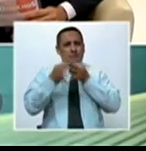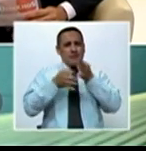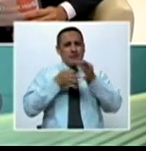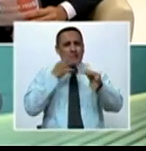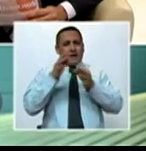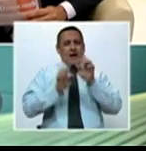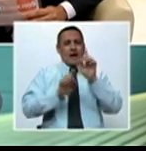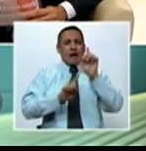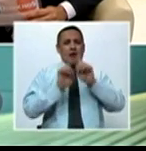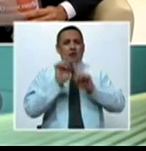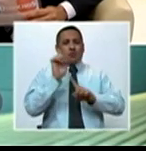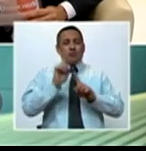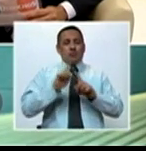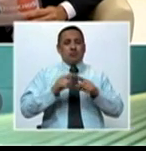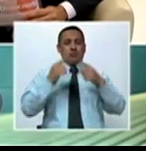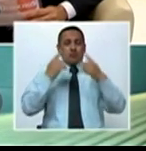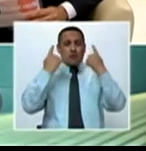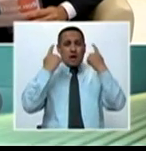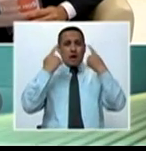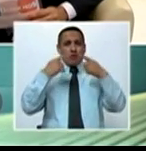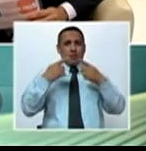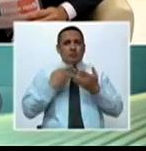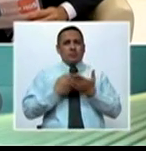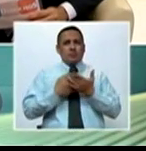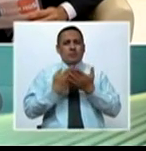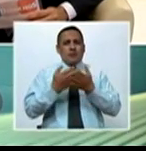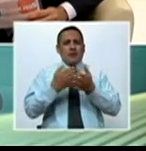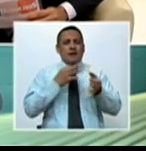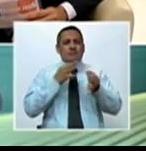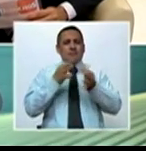precisiones conceptuales, mejor diré,